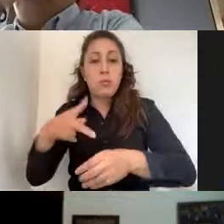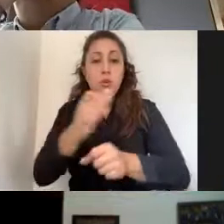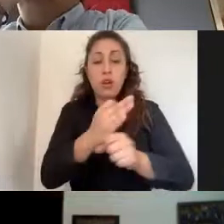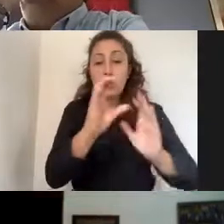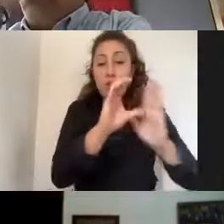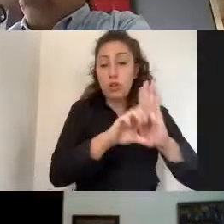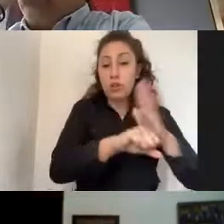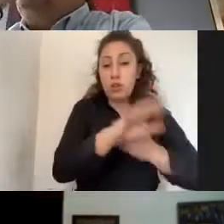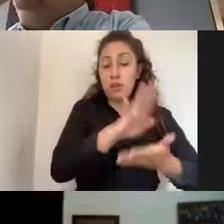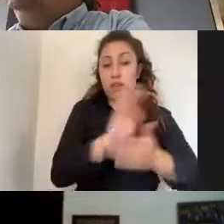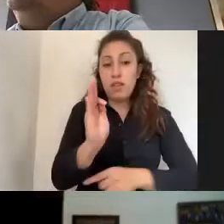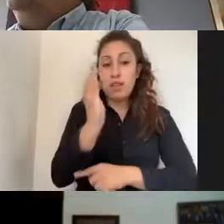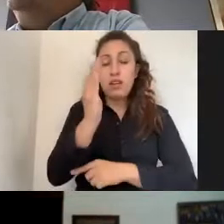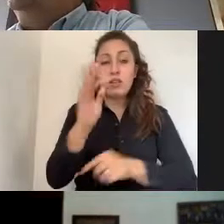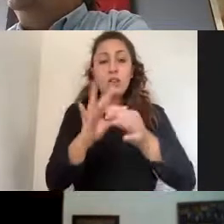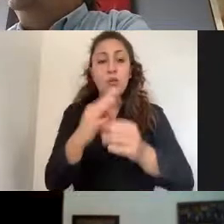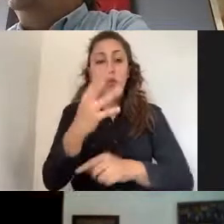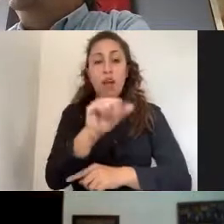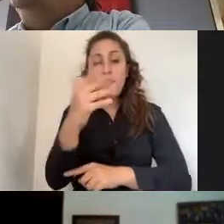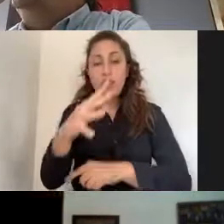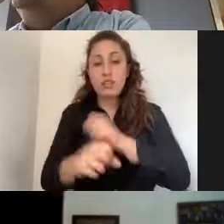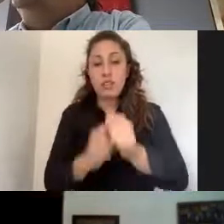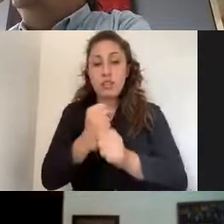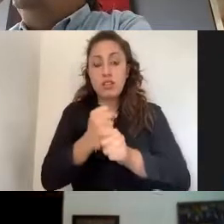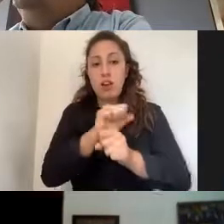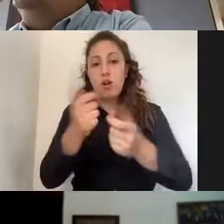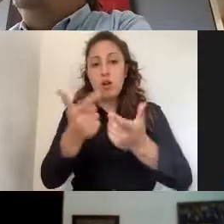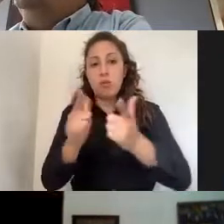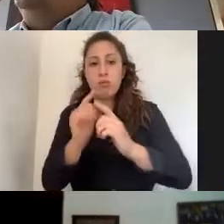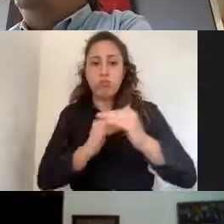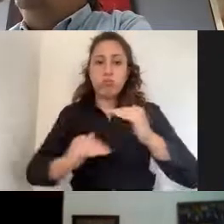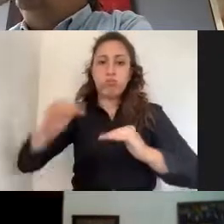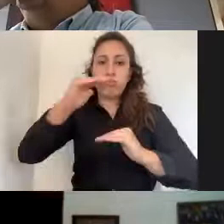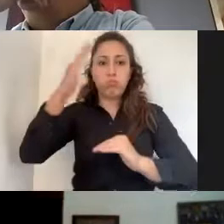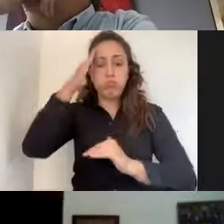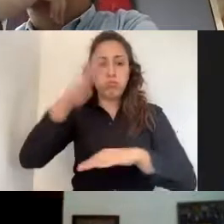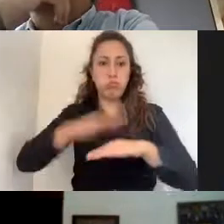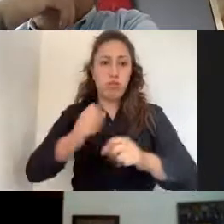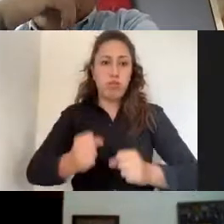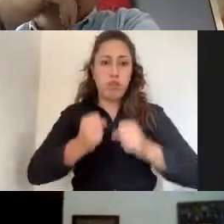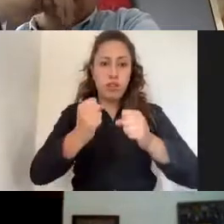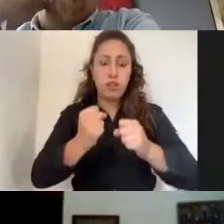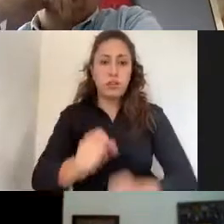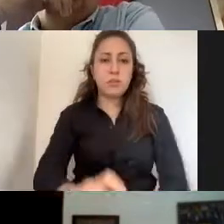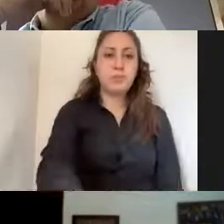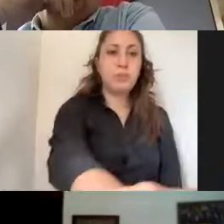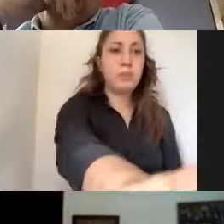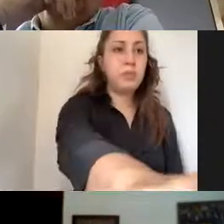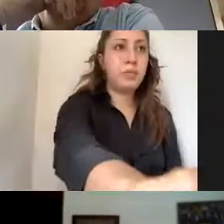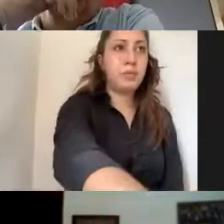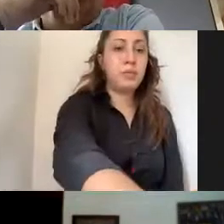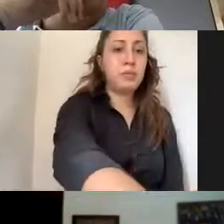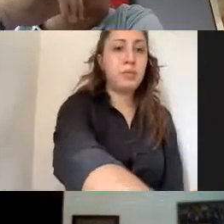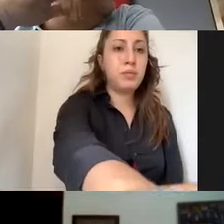Federal implica de 4 a 10 años la delincuencia organizada. Y además se confunde este tipo